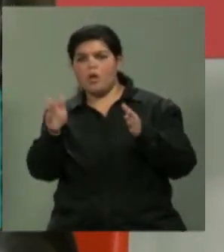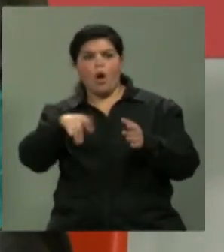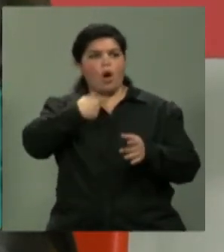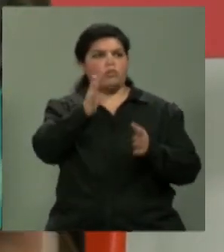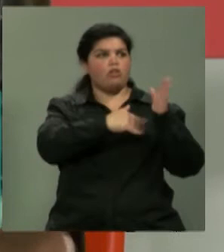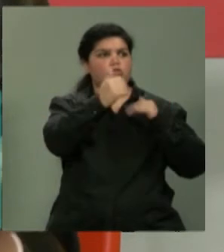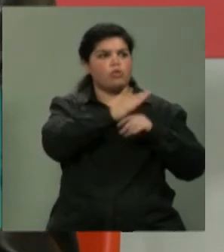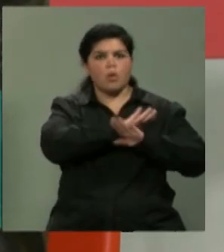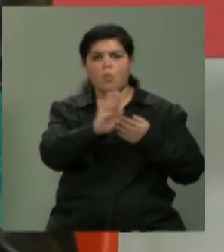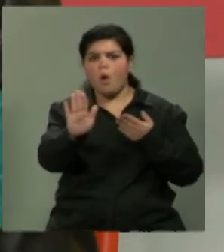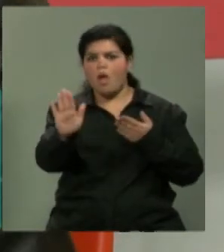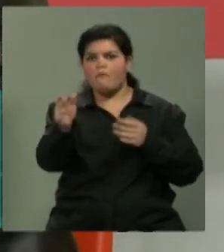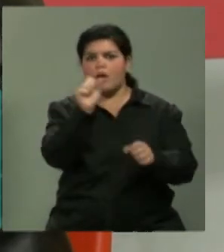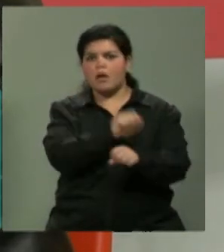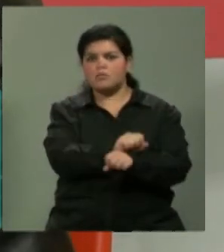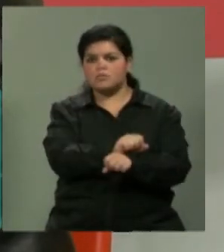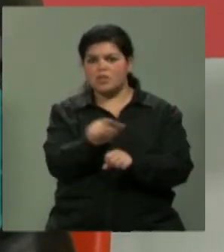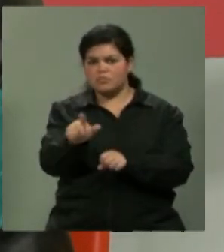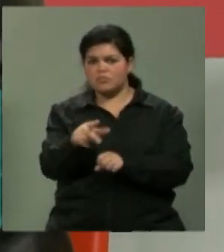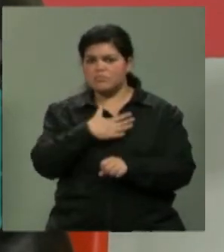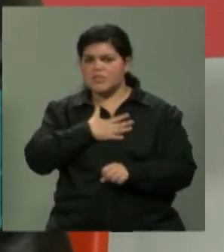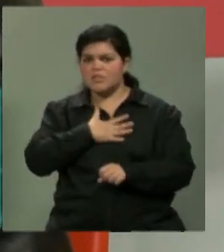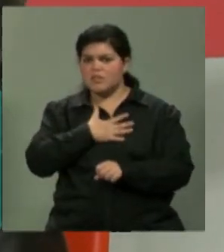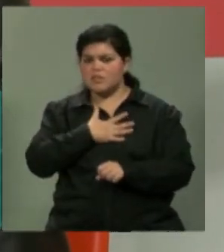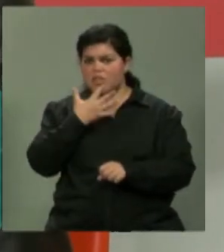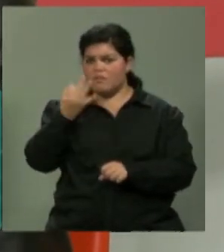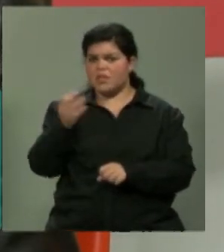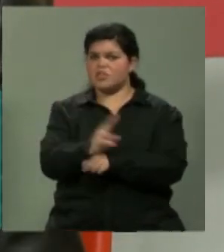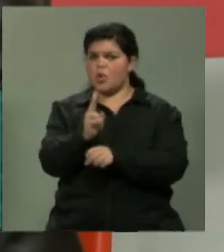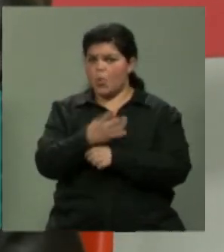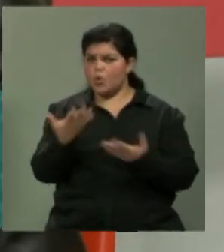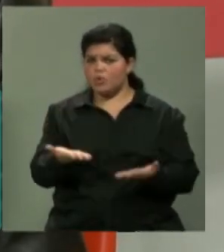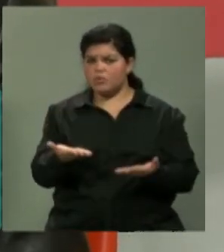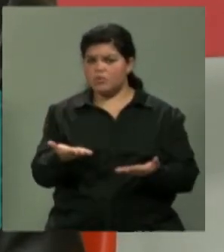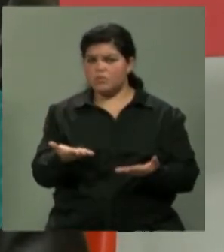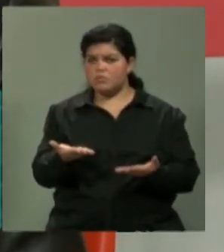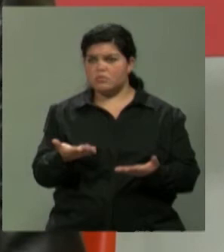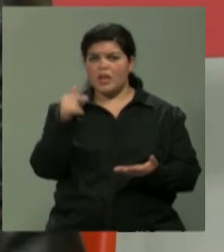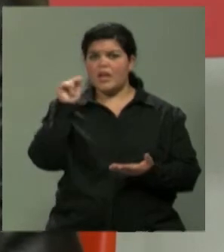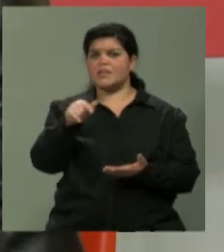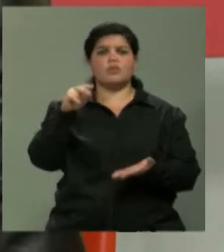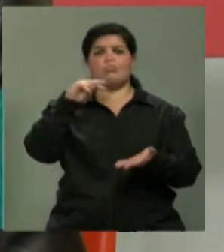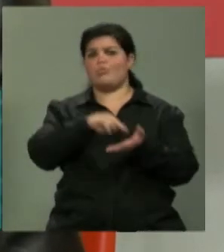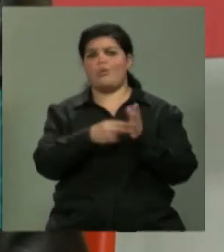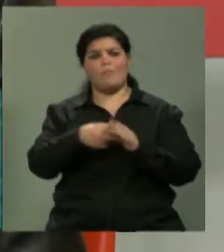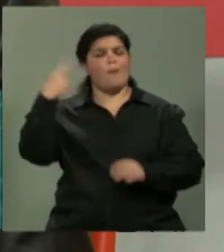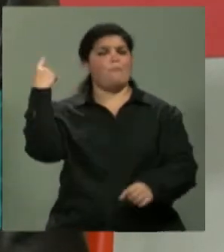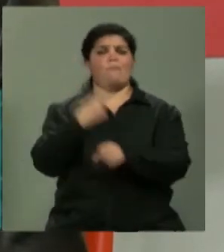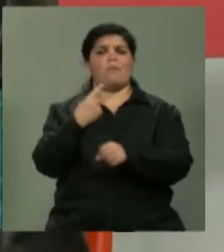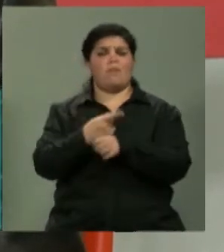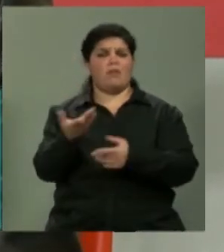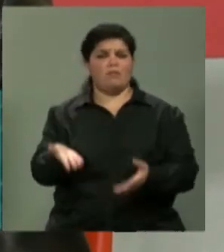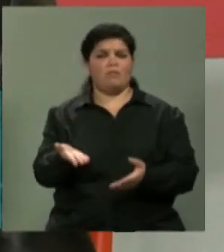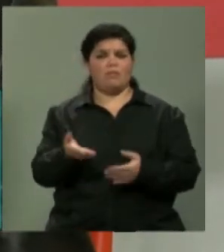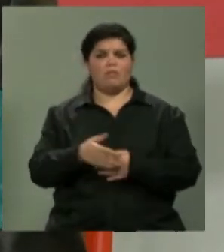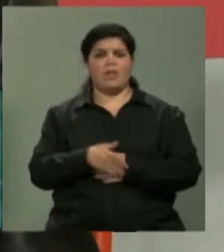Todo eso, porque se sienten más seguros en la comunidad de Mendoza, es uno de los principales problemas. Es demagogia punitiva